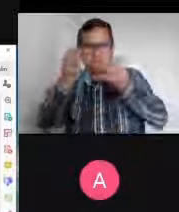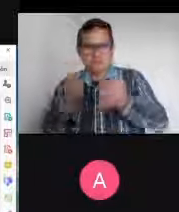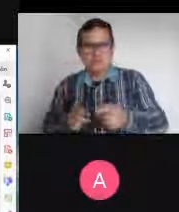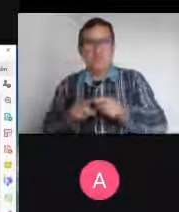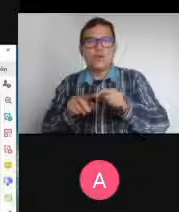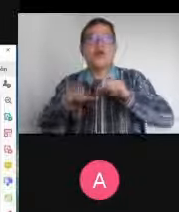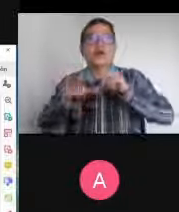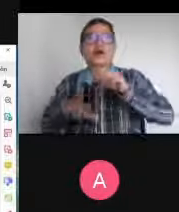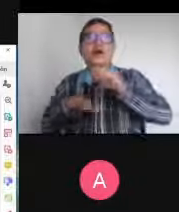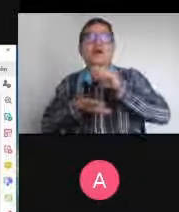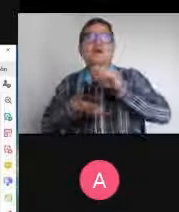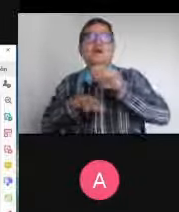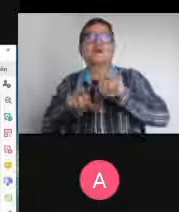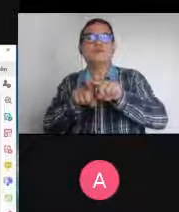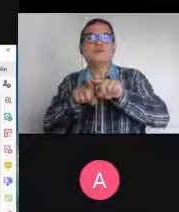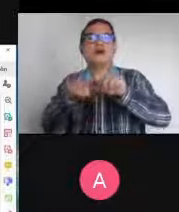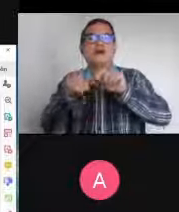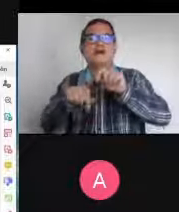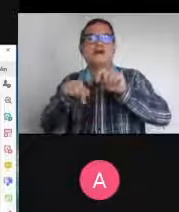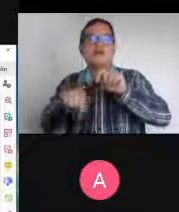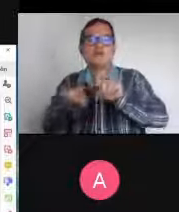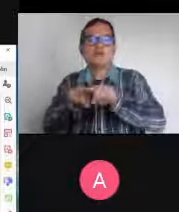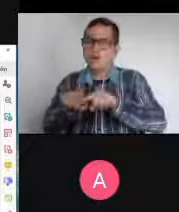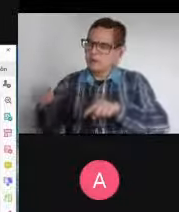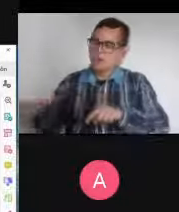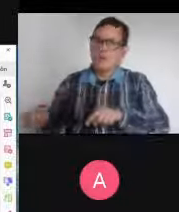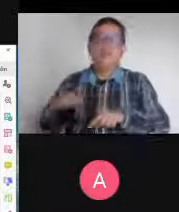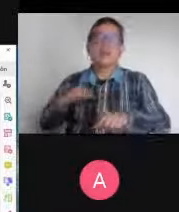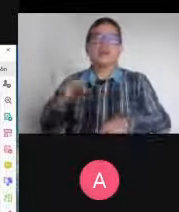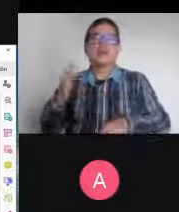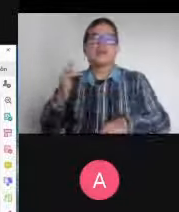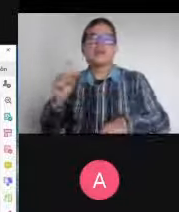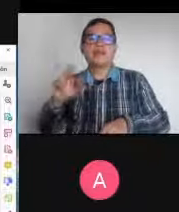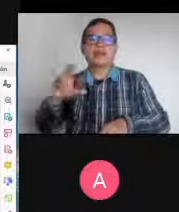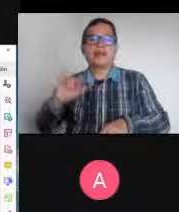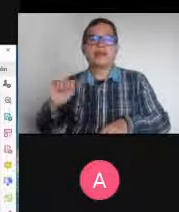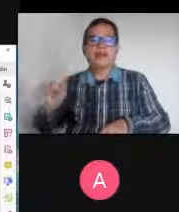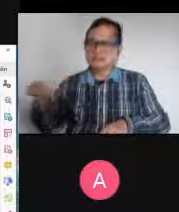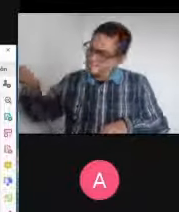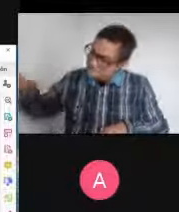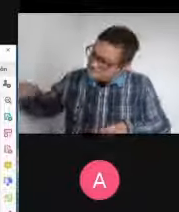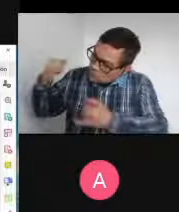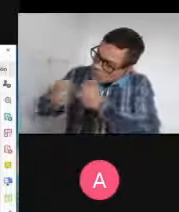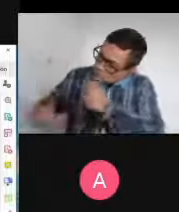parte inferior es donde tenemos la tierra de nuestro sistema.